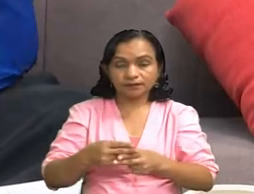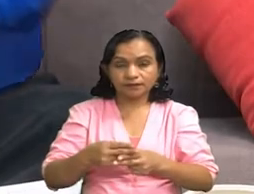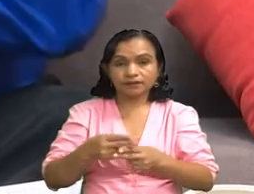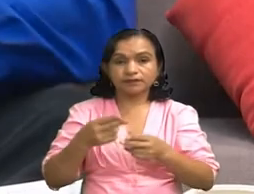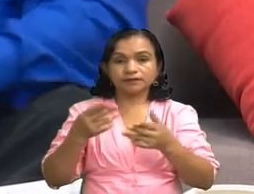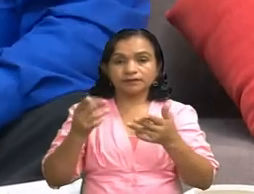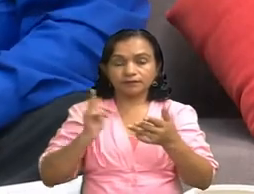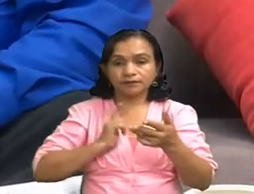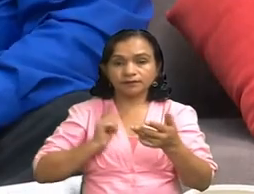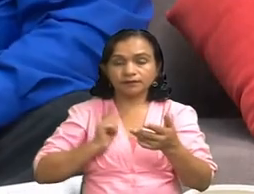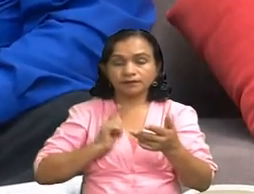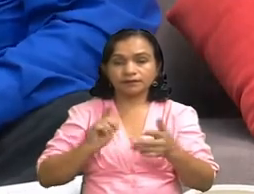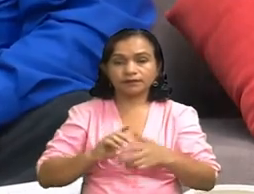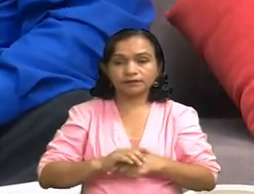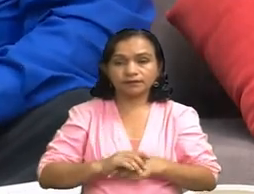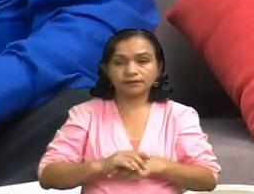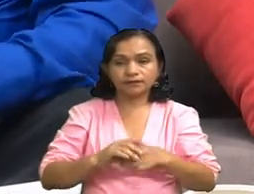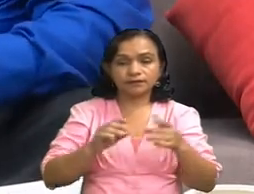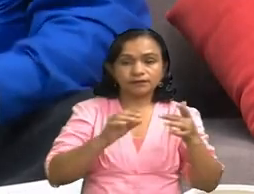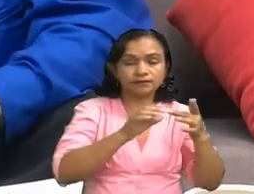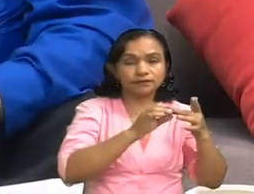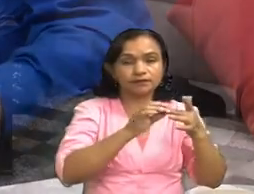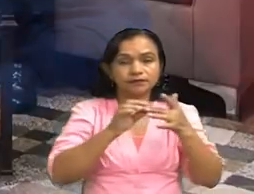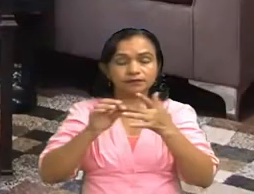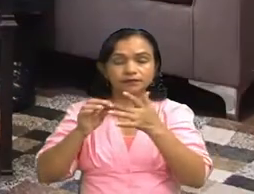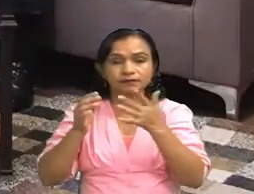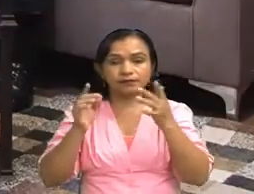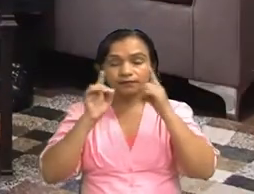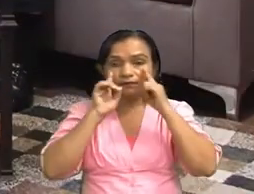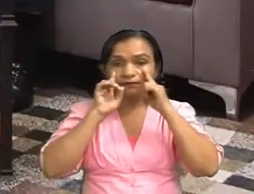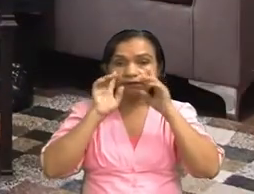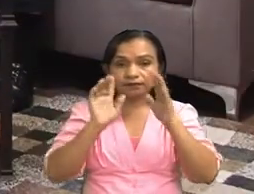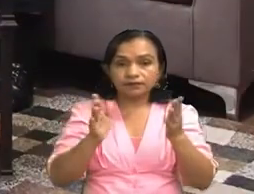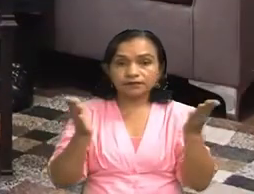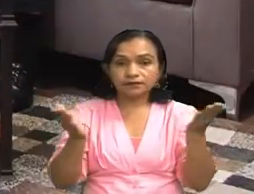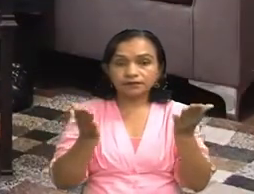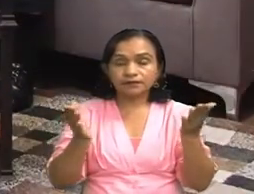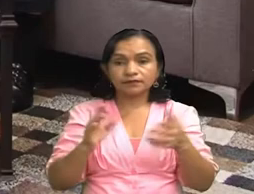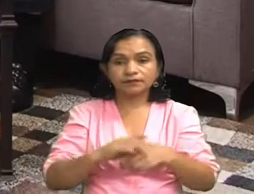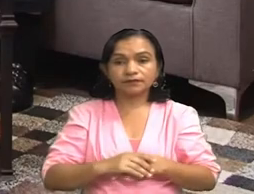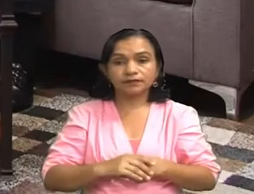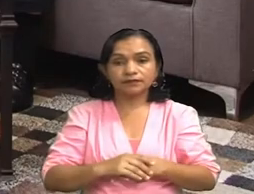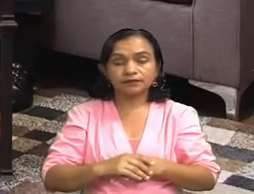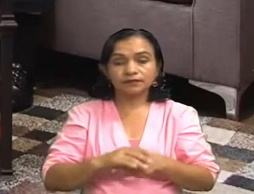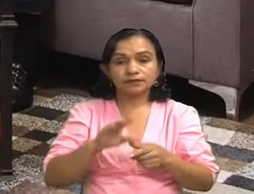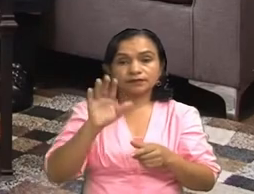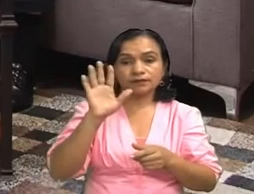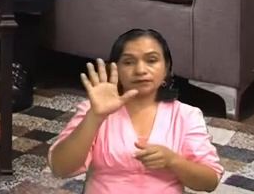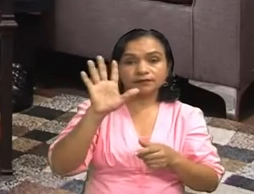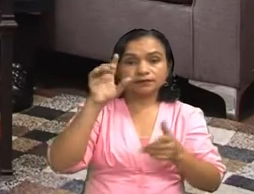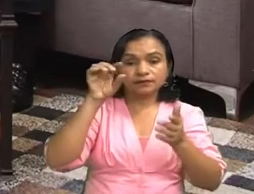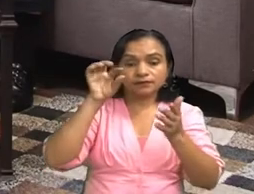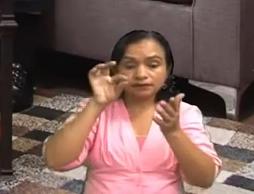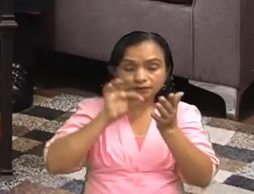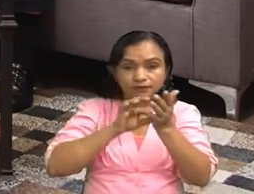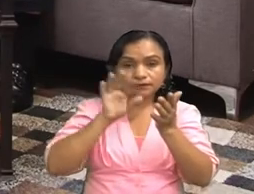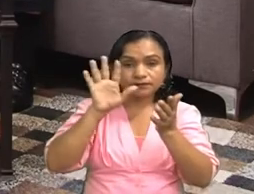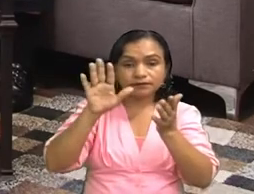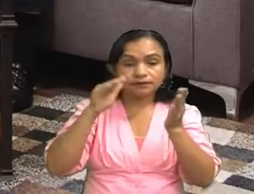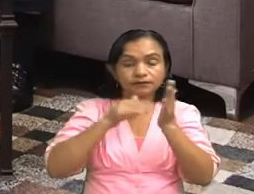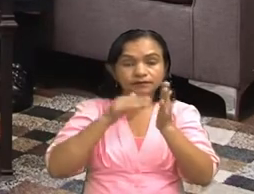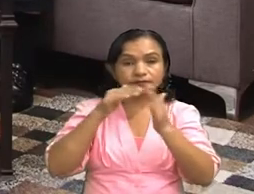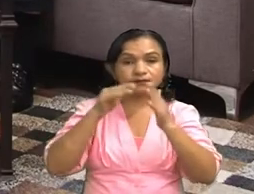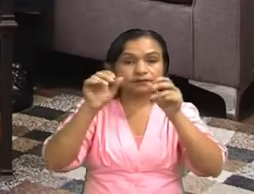que tenemos, que es un sistema especial porque tenemos que resguardarlo. De los 5.5 millones